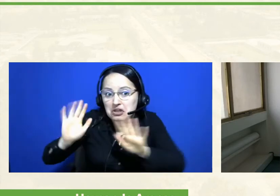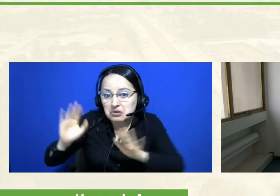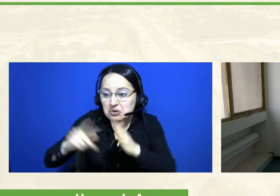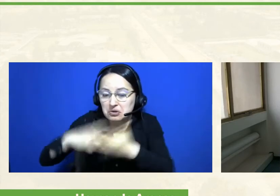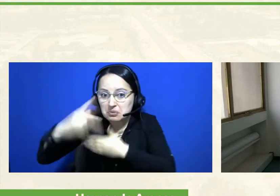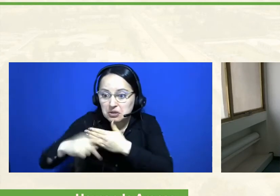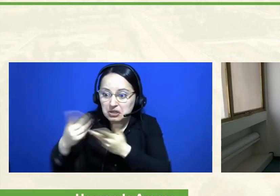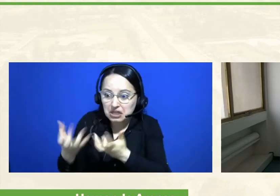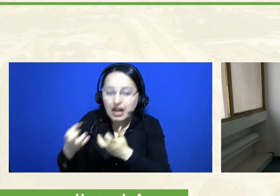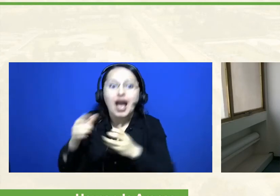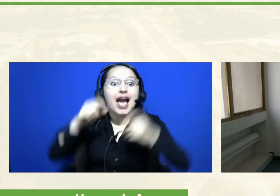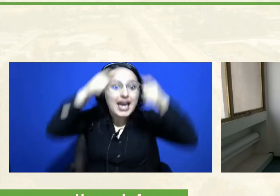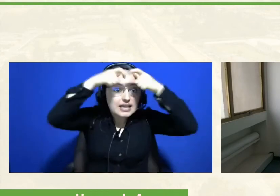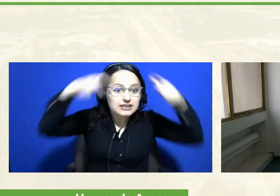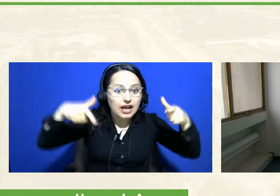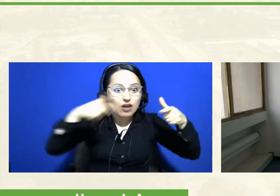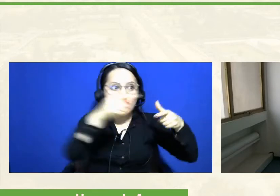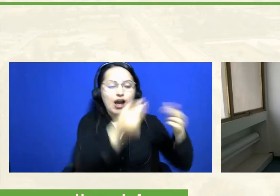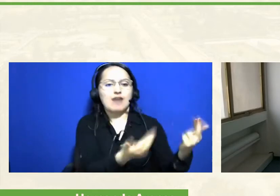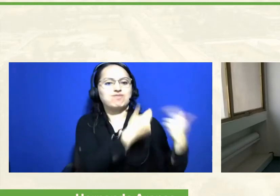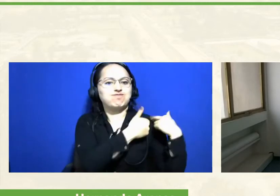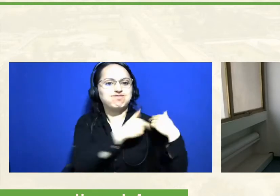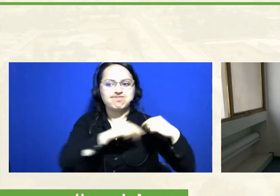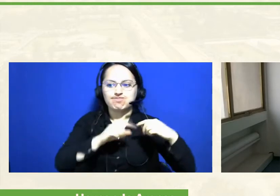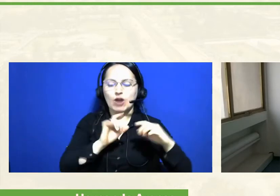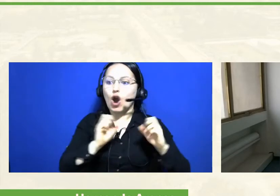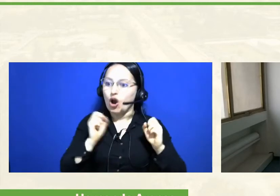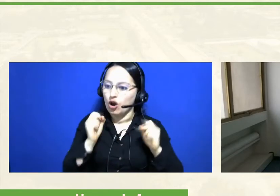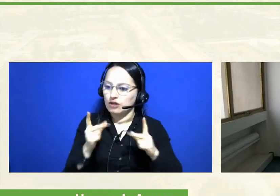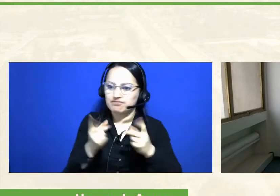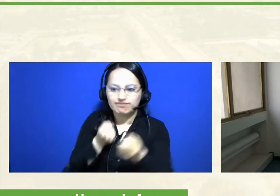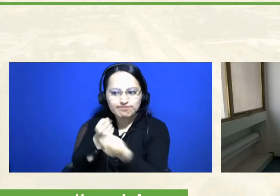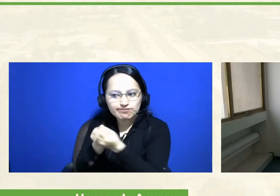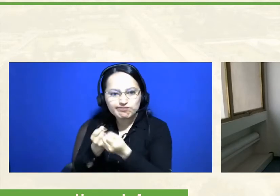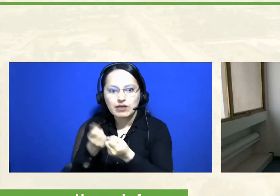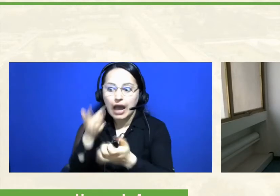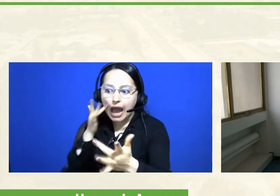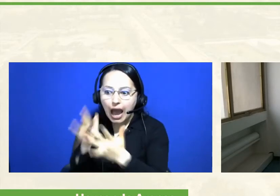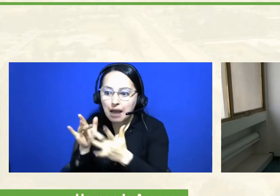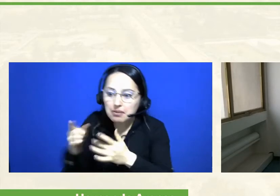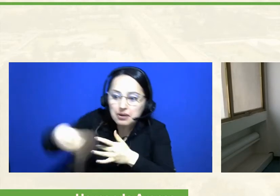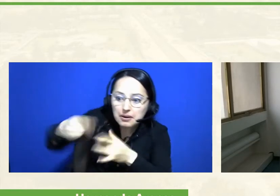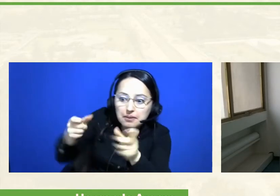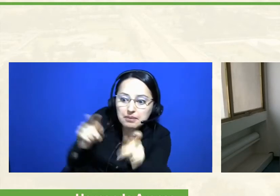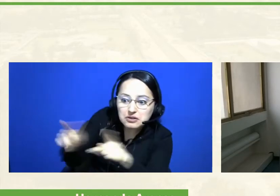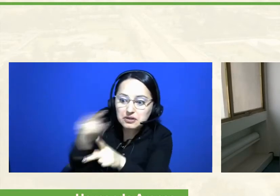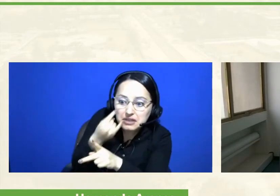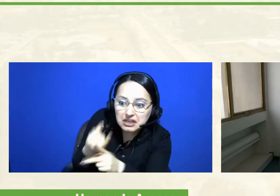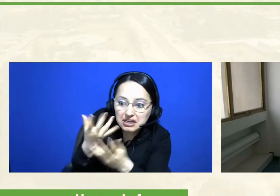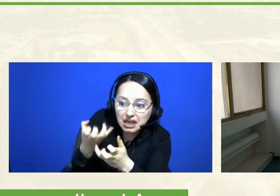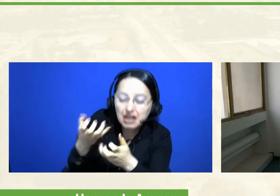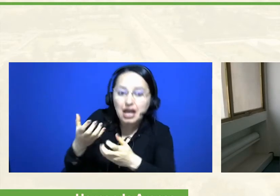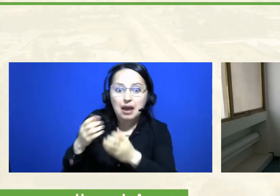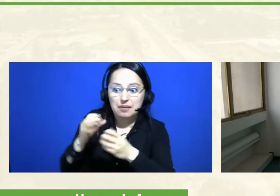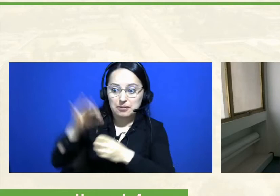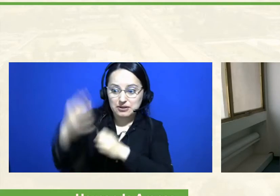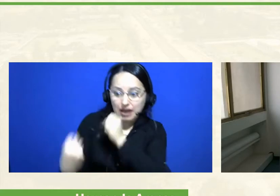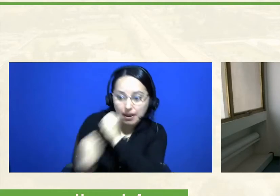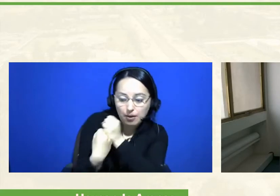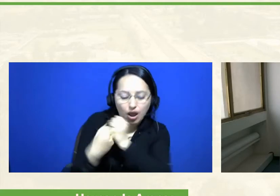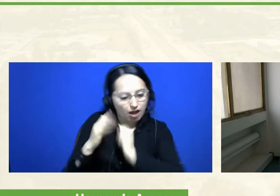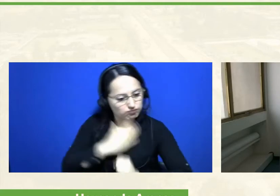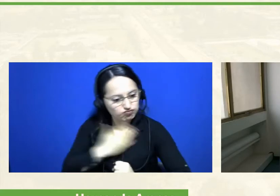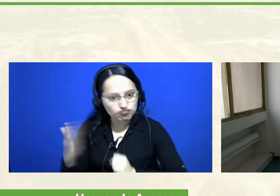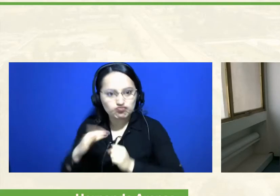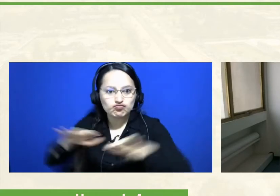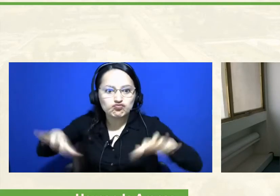el Estado tiene que activar todos sus mecanismos para corresponder con ese mandato de la ley. Es decir, y aquí esto es muy importante,